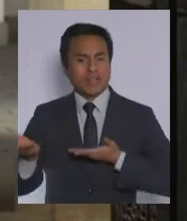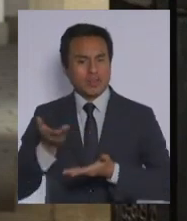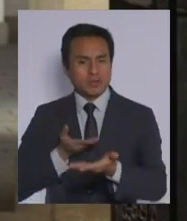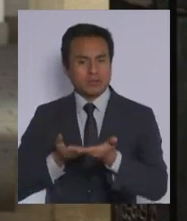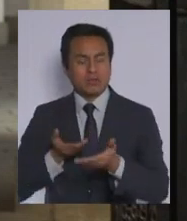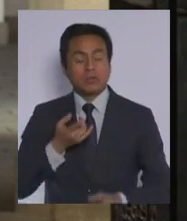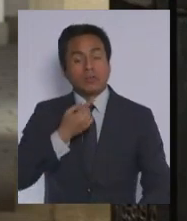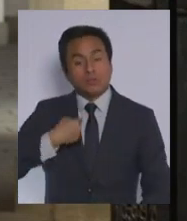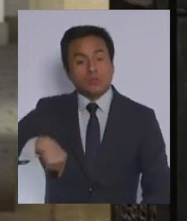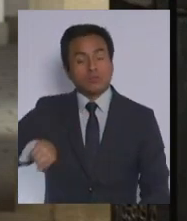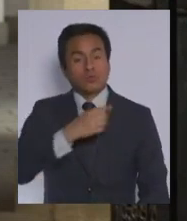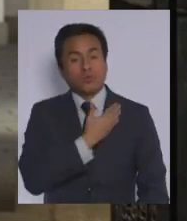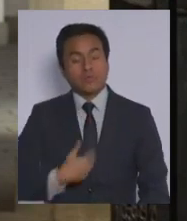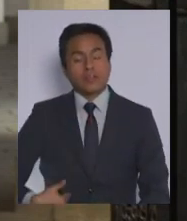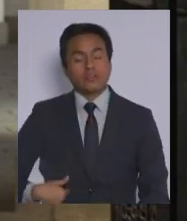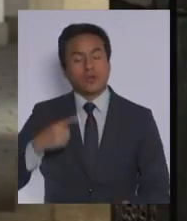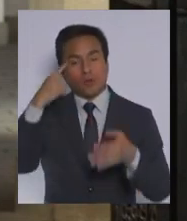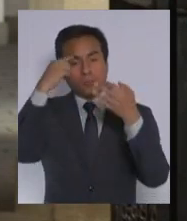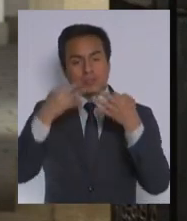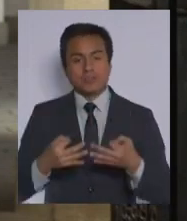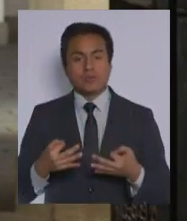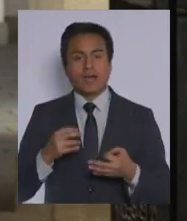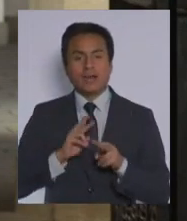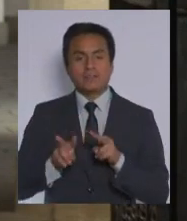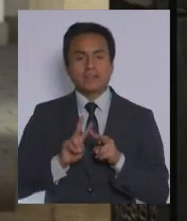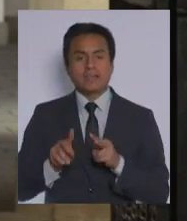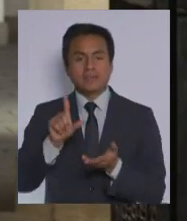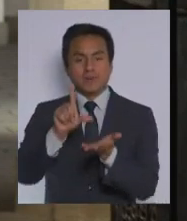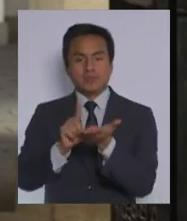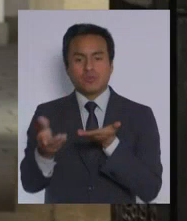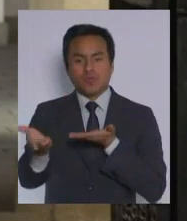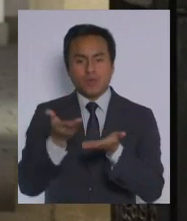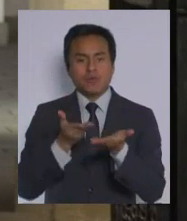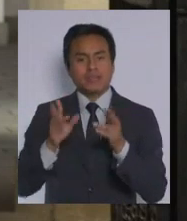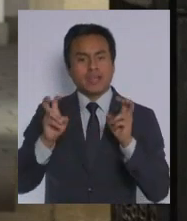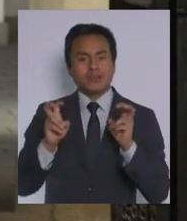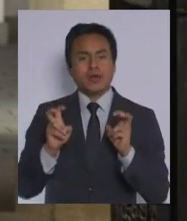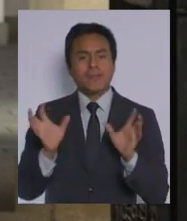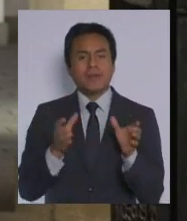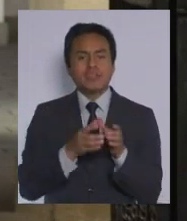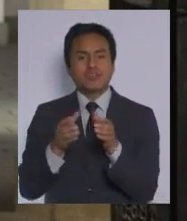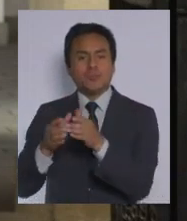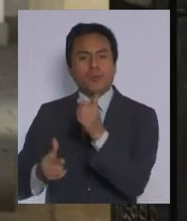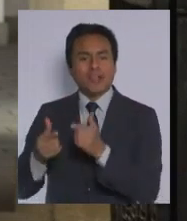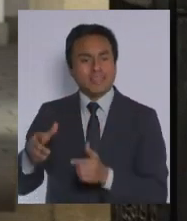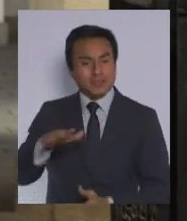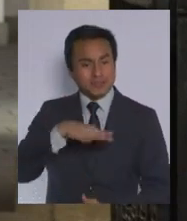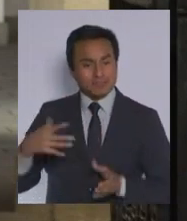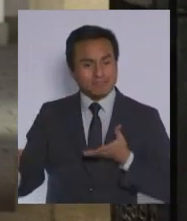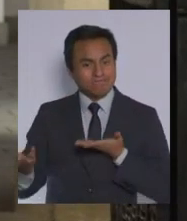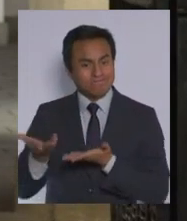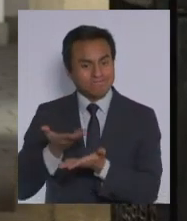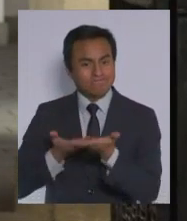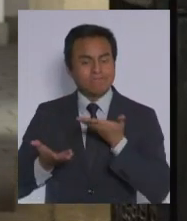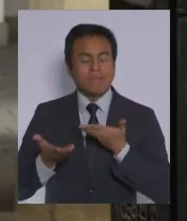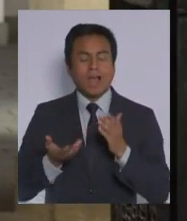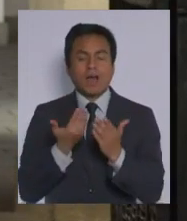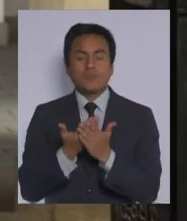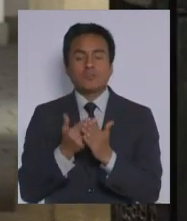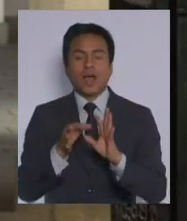nosotros como gobierno estamos convencidos de generar este espacio de nuevo trato con nuestros partidos políticos donde aprovechó de agradecer